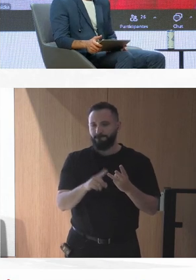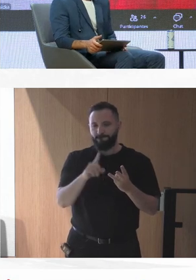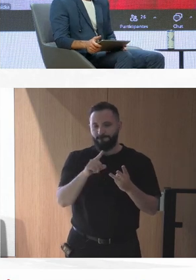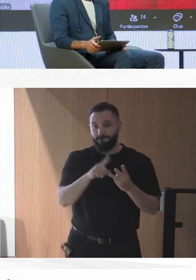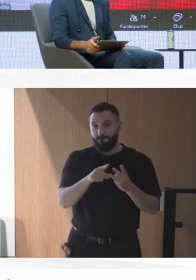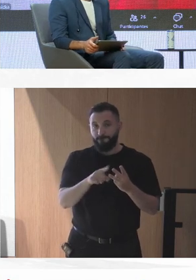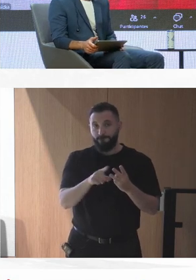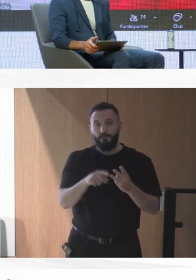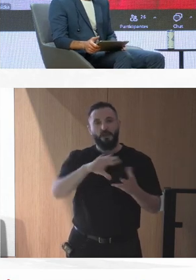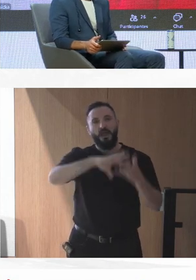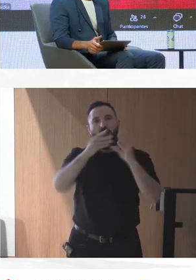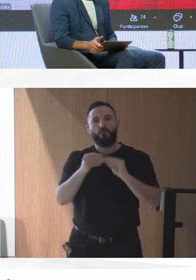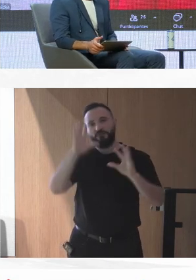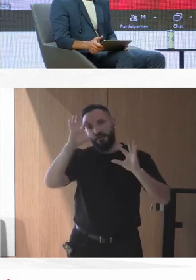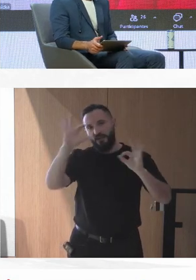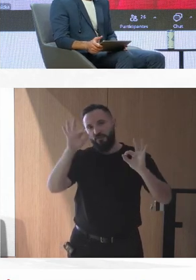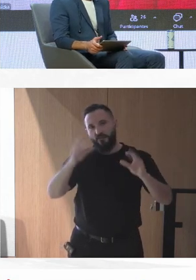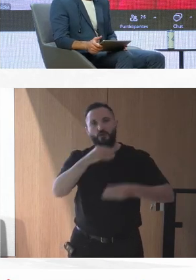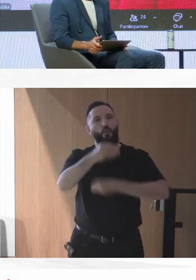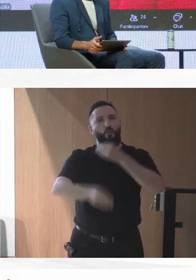utilizando ajustes razonables. Y